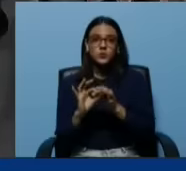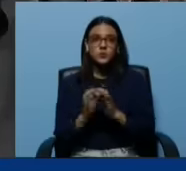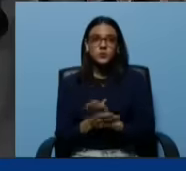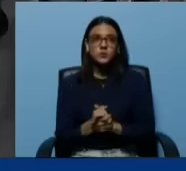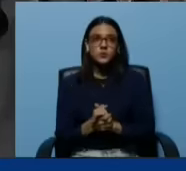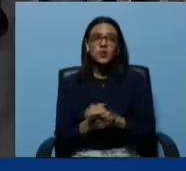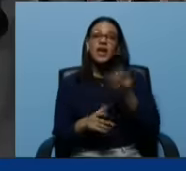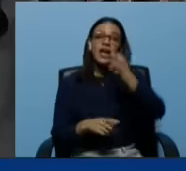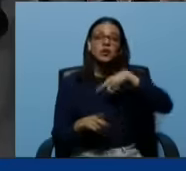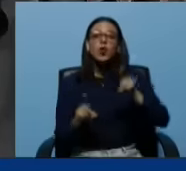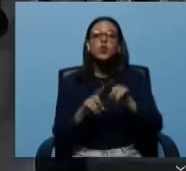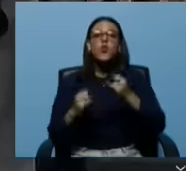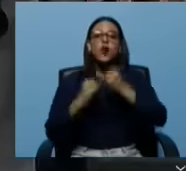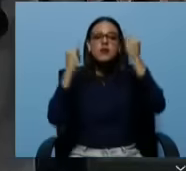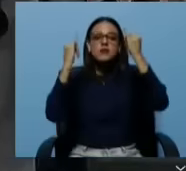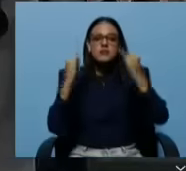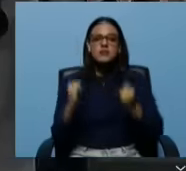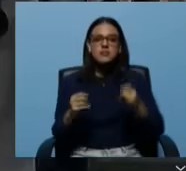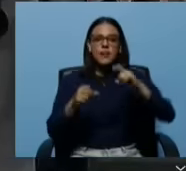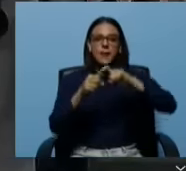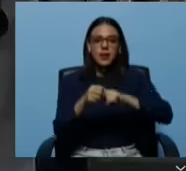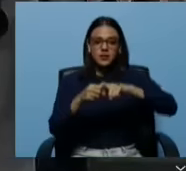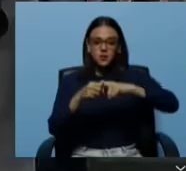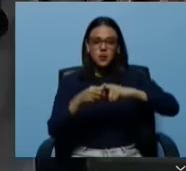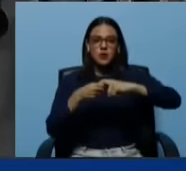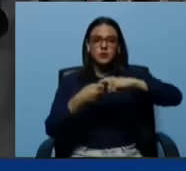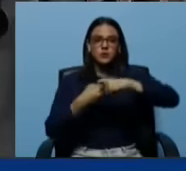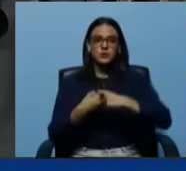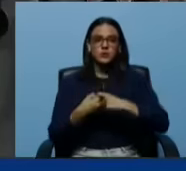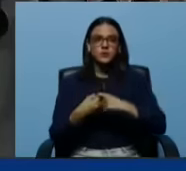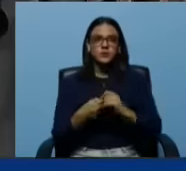que son miembros individuales,